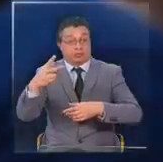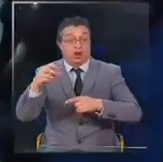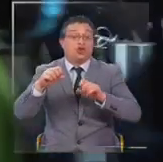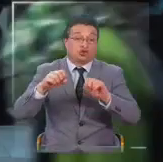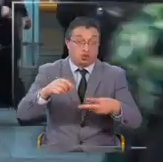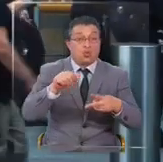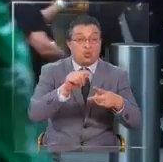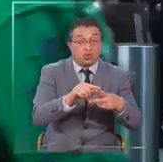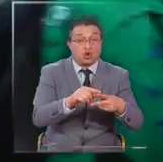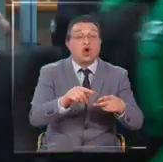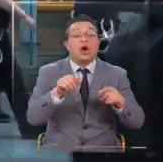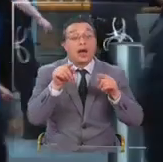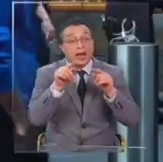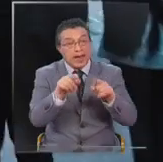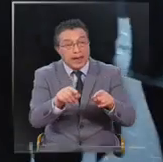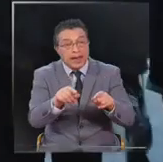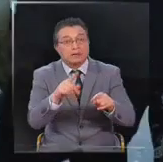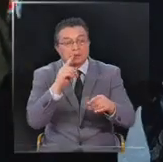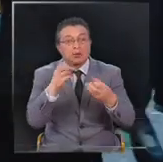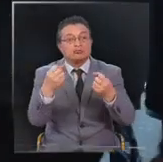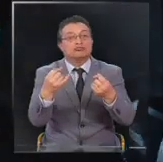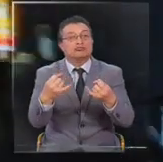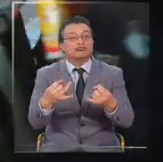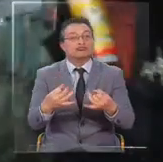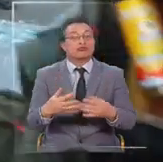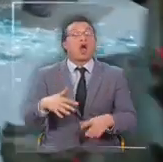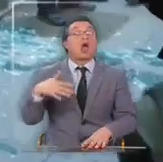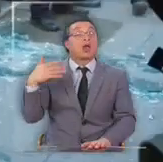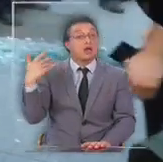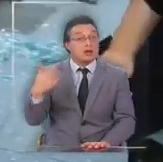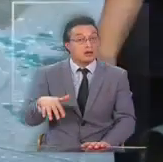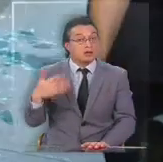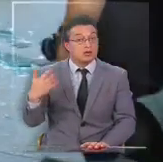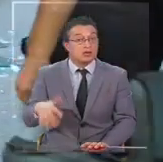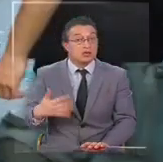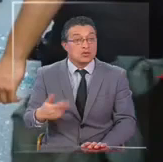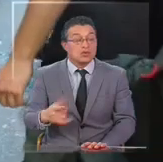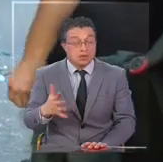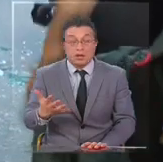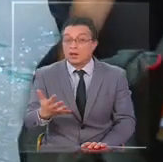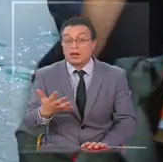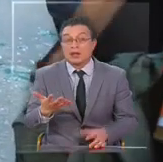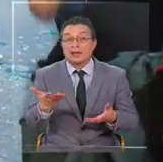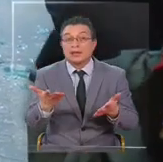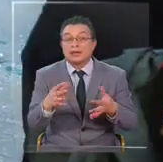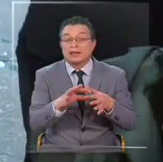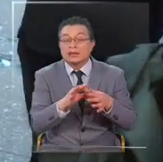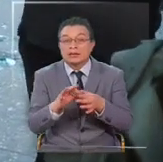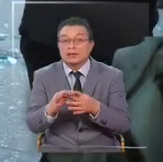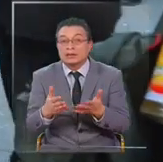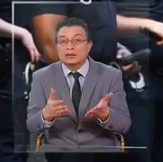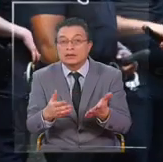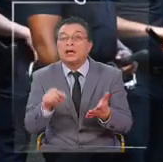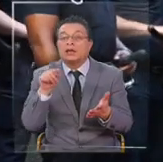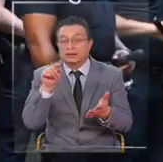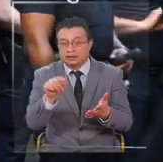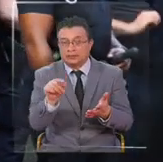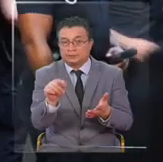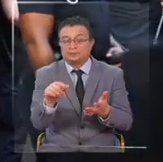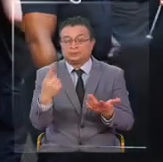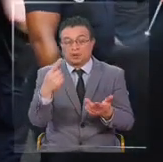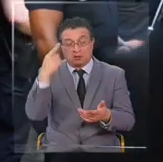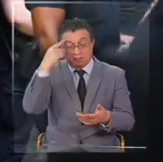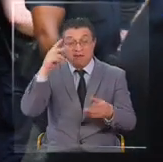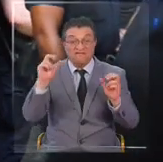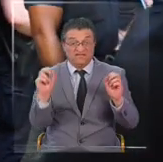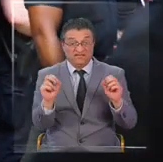muchos elementos que tienen que ver con cifras que son muy reveladoras. Estamos hablando, por ejemplo, que la esperanza de